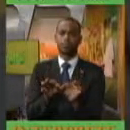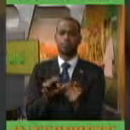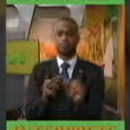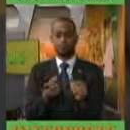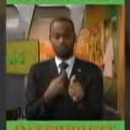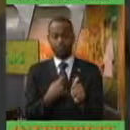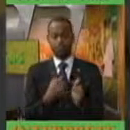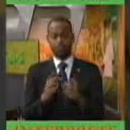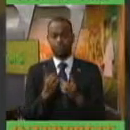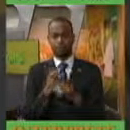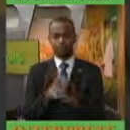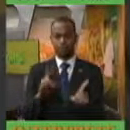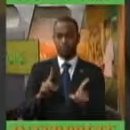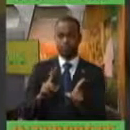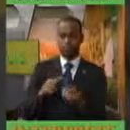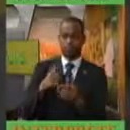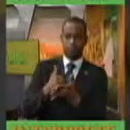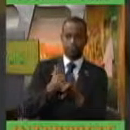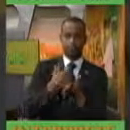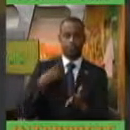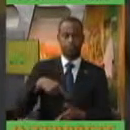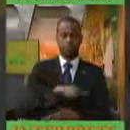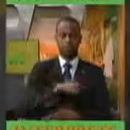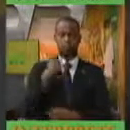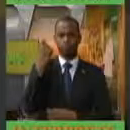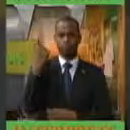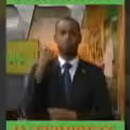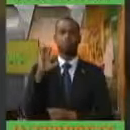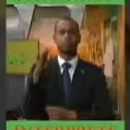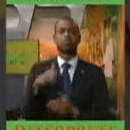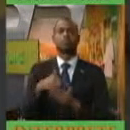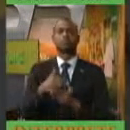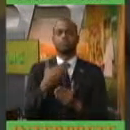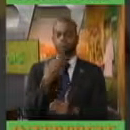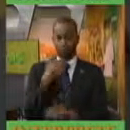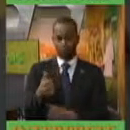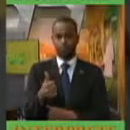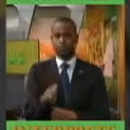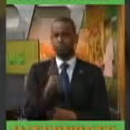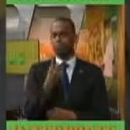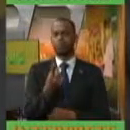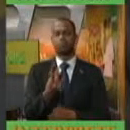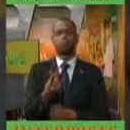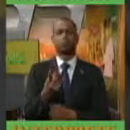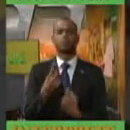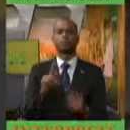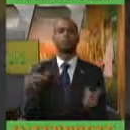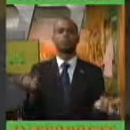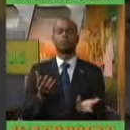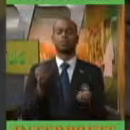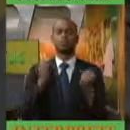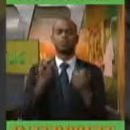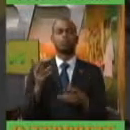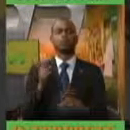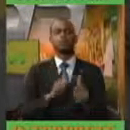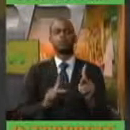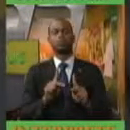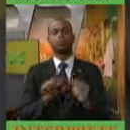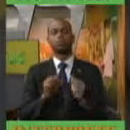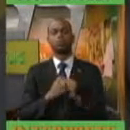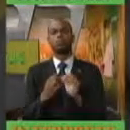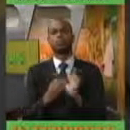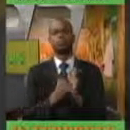de la democracia. Nosotros entendemos que va a mejorar. Uno de los resultados es, de tanta persona con